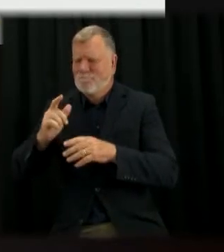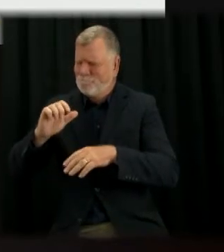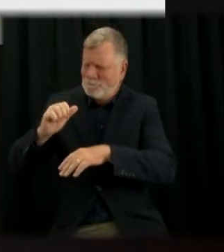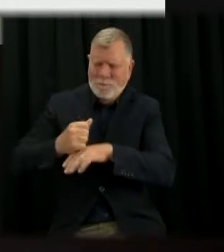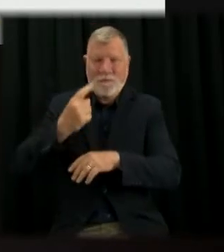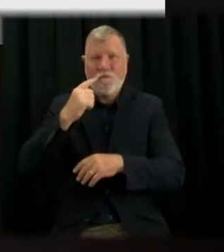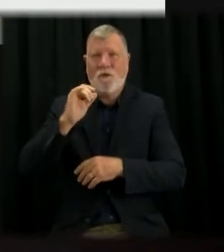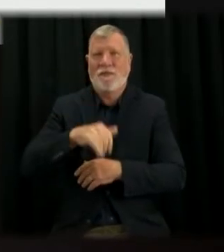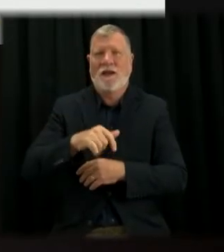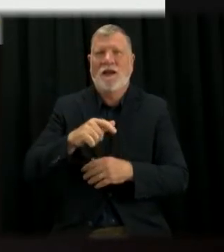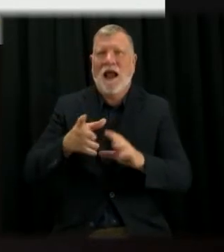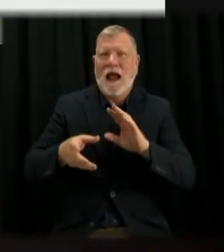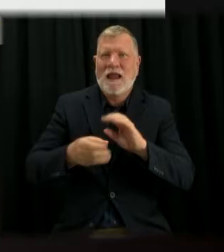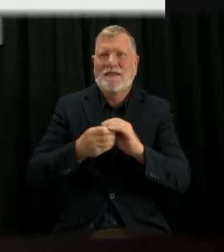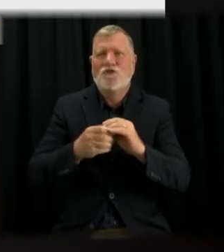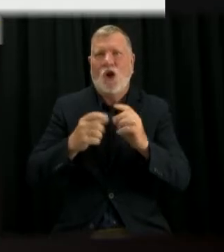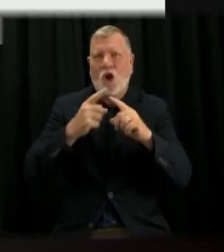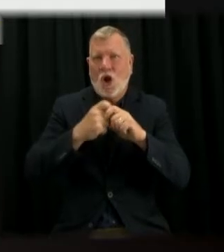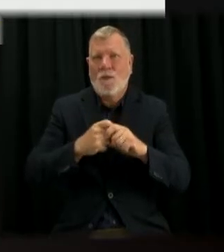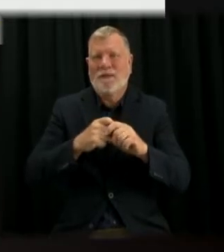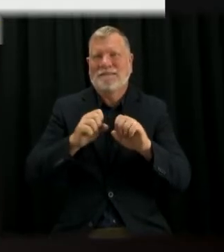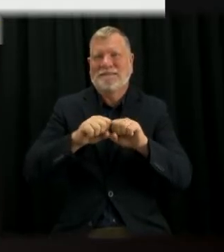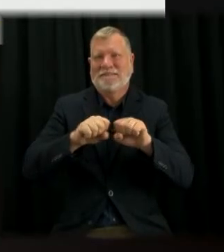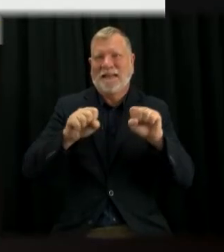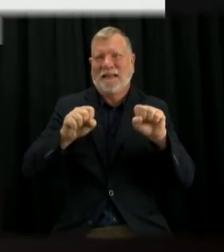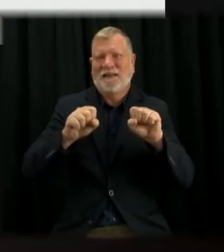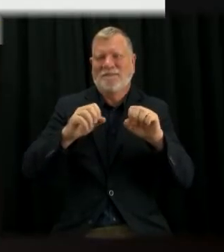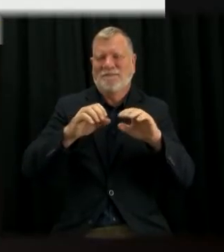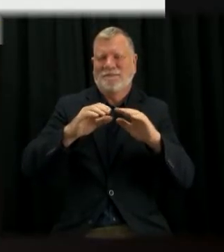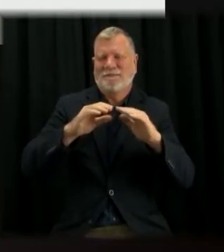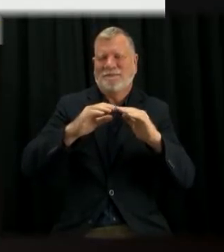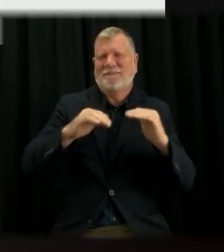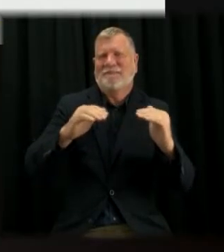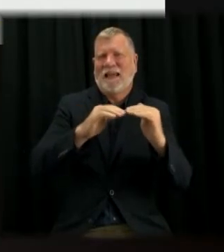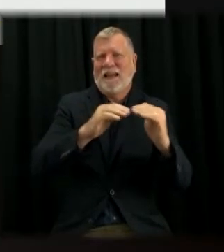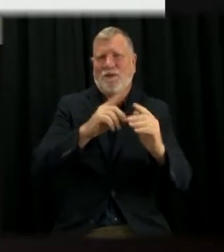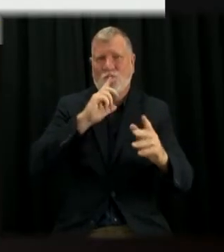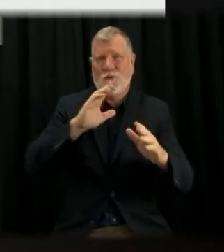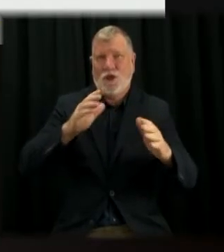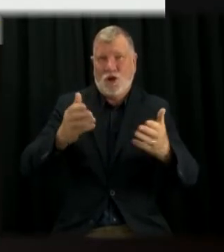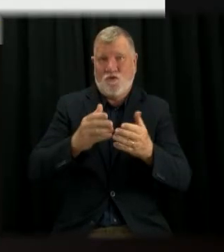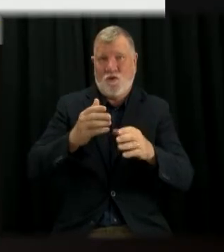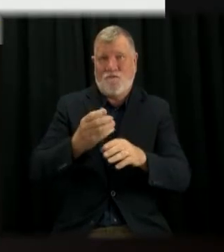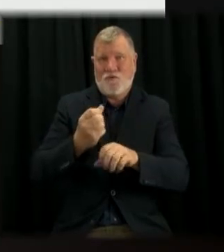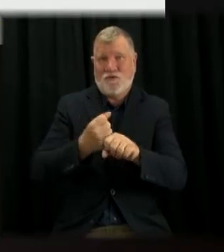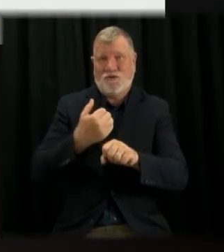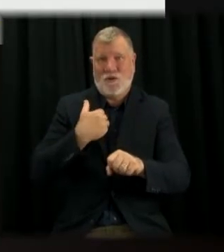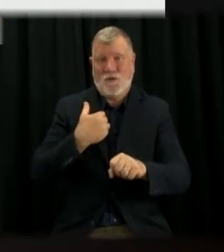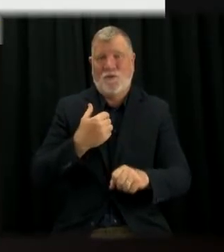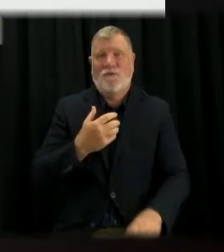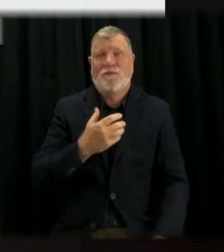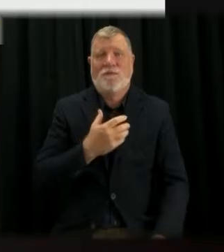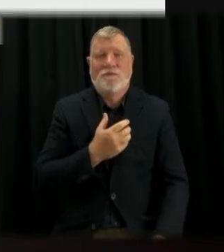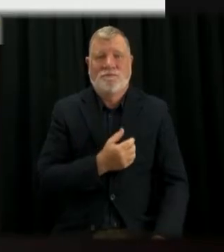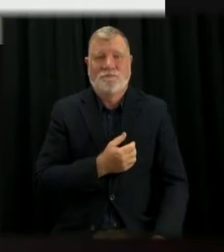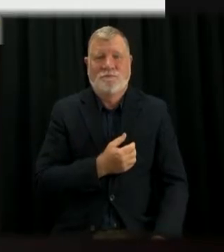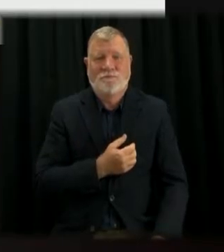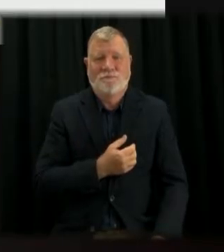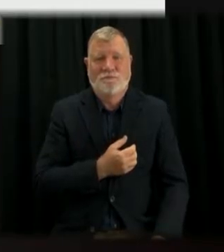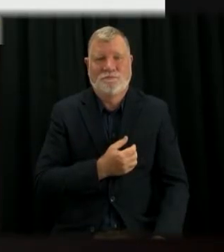incapacitó al gobierno por unos meses de continuar con los procedimientos de contabilidad que habían